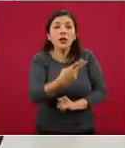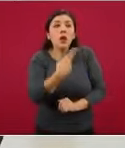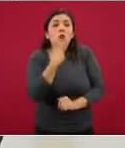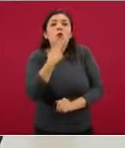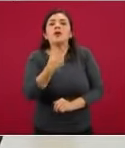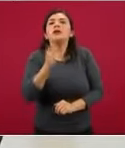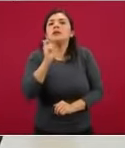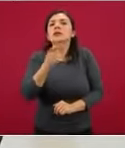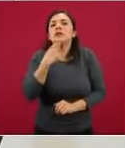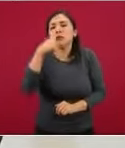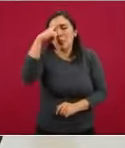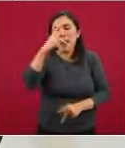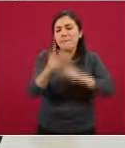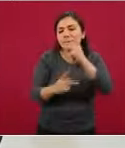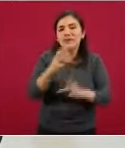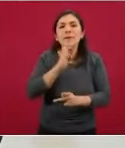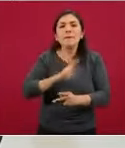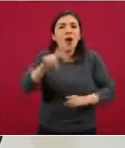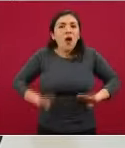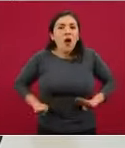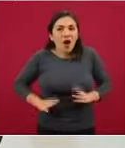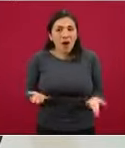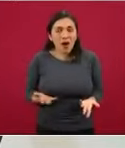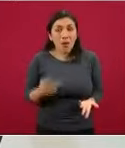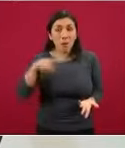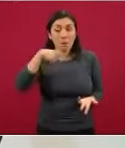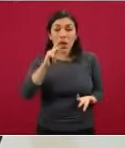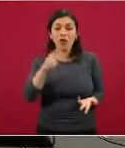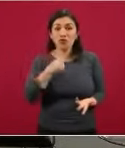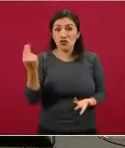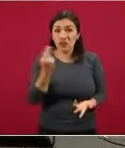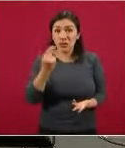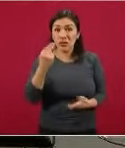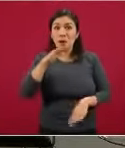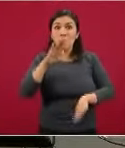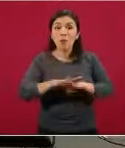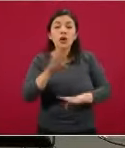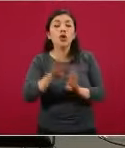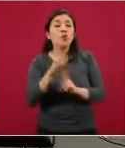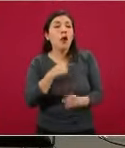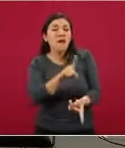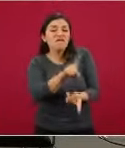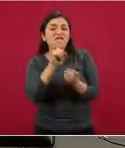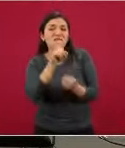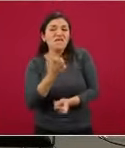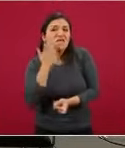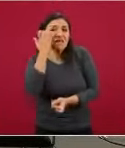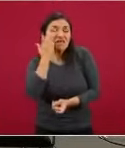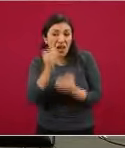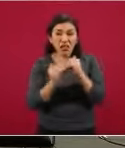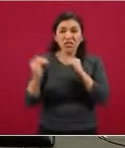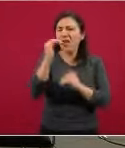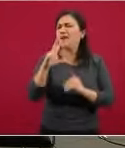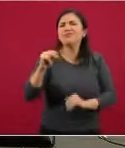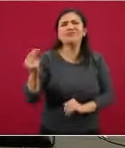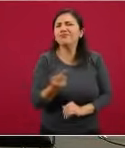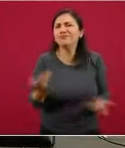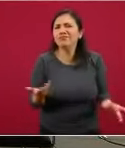prestar en mejores condiciones, pero no necesitamos márgenes de rentabilidad altos. De